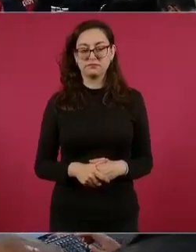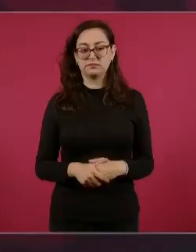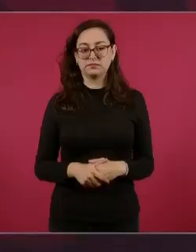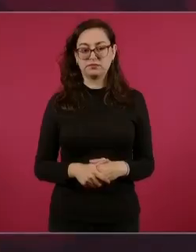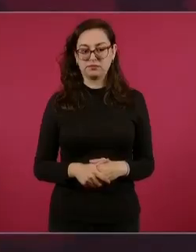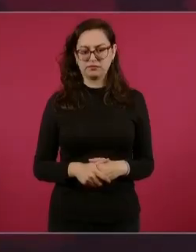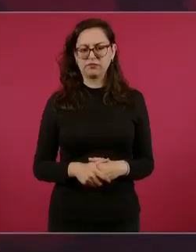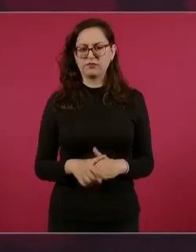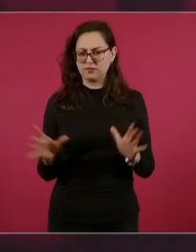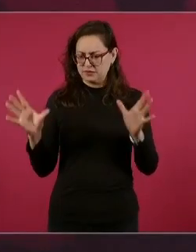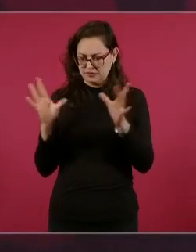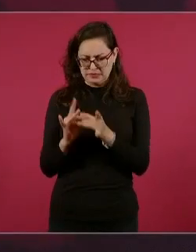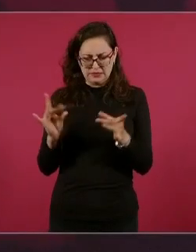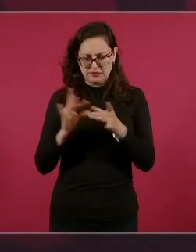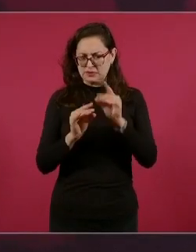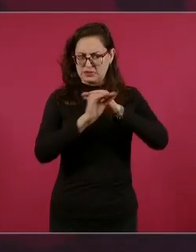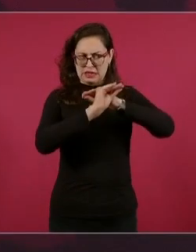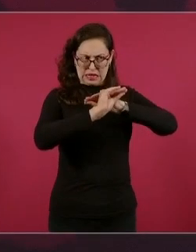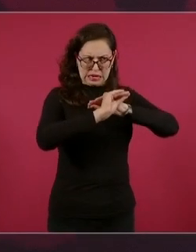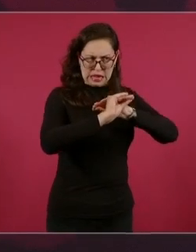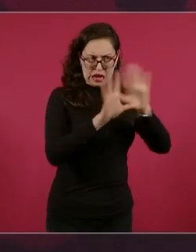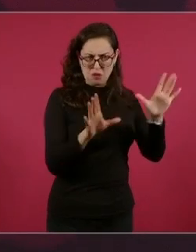Con argumentos.